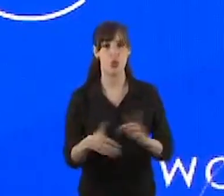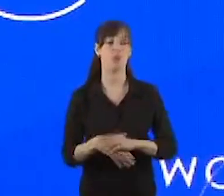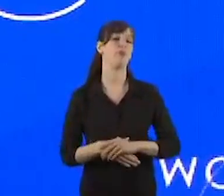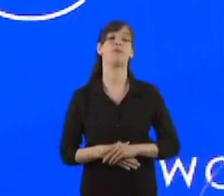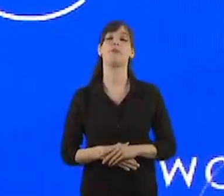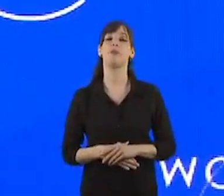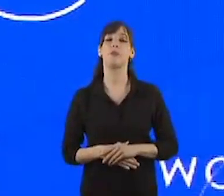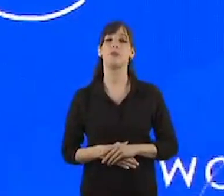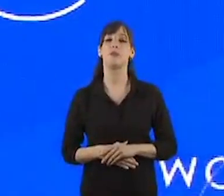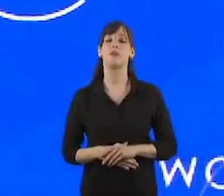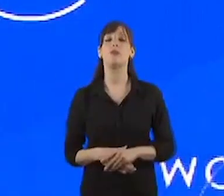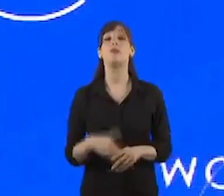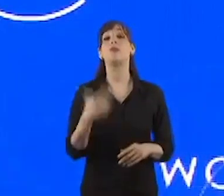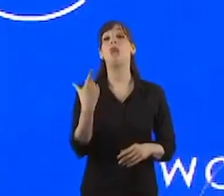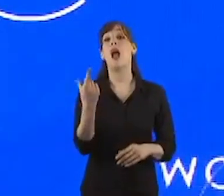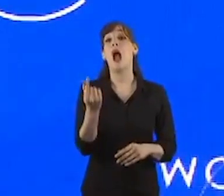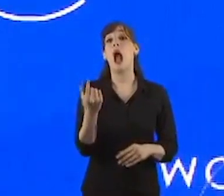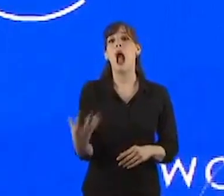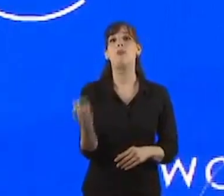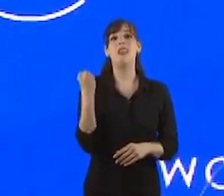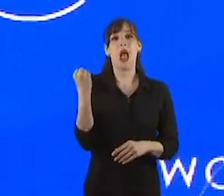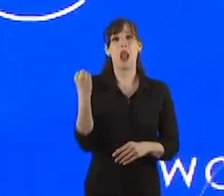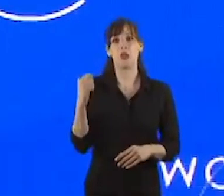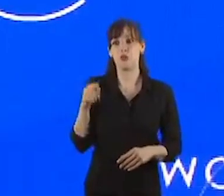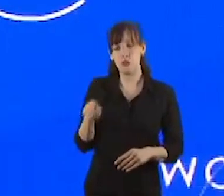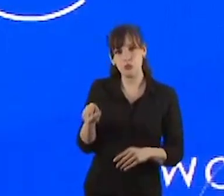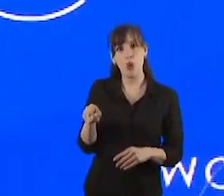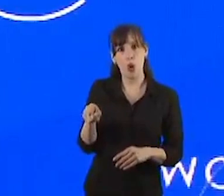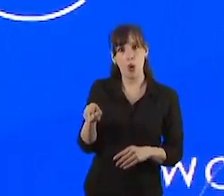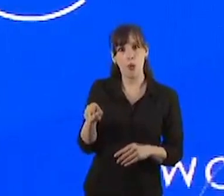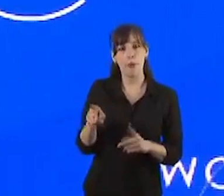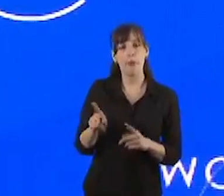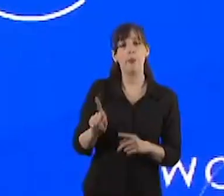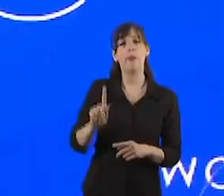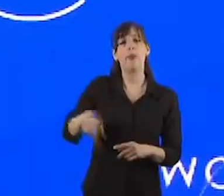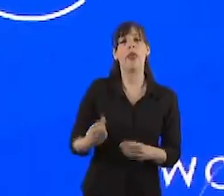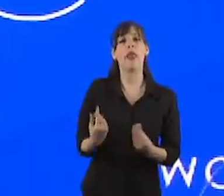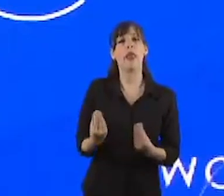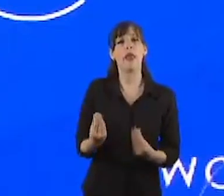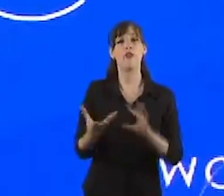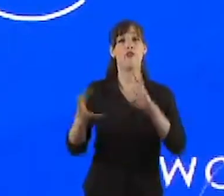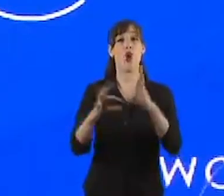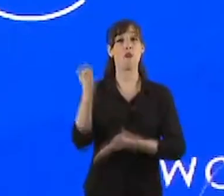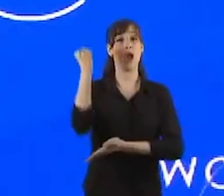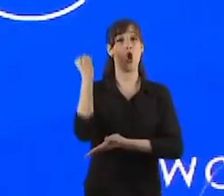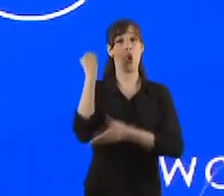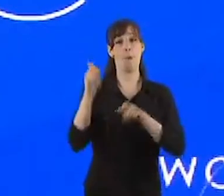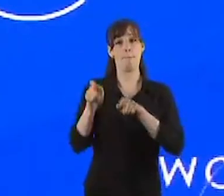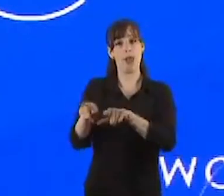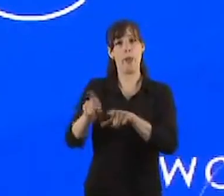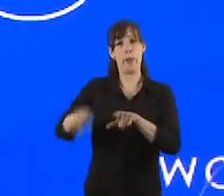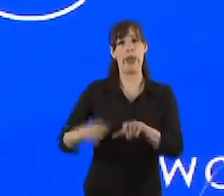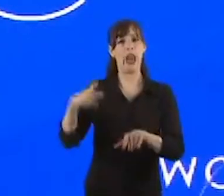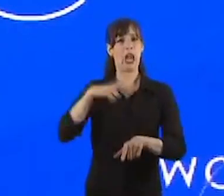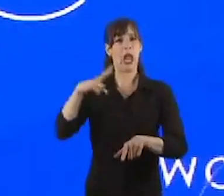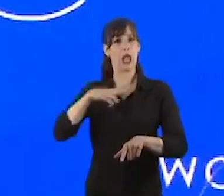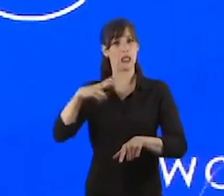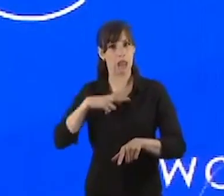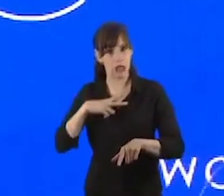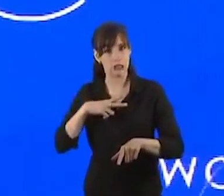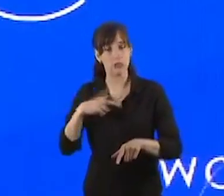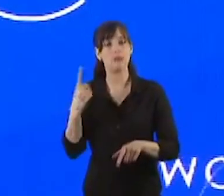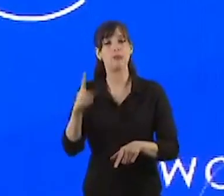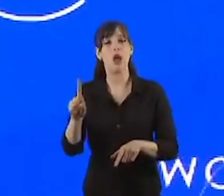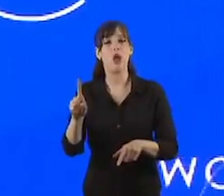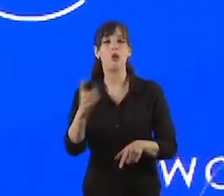que el capitalismo generó una explosión de riqueza desde el momento que se adoptó como sistema económico, sino que, si uno analiza los